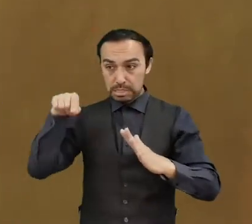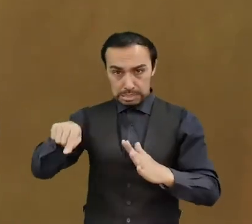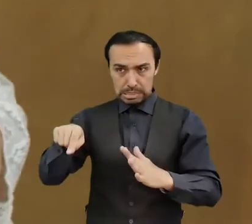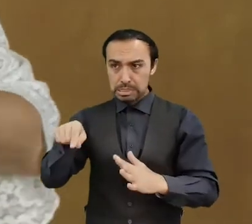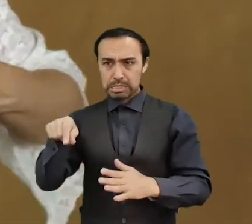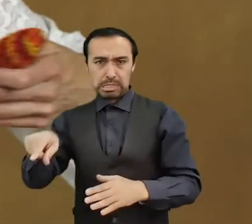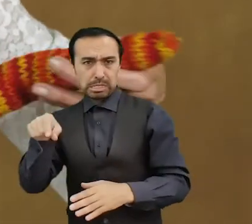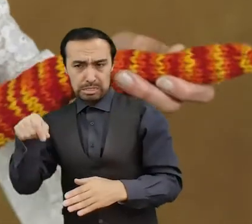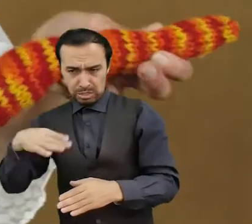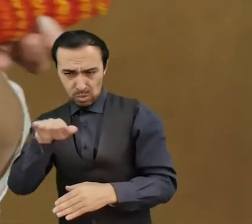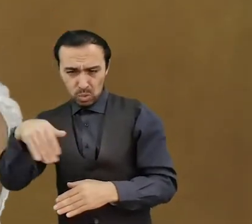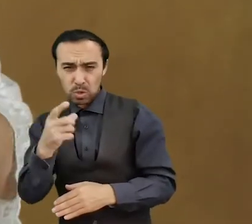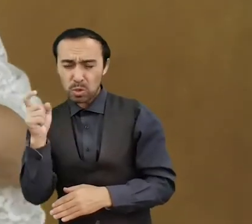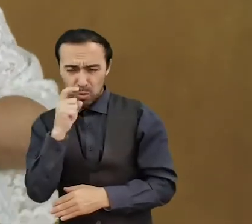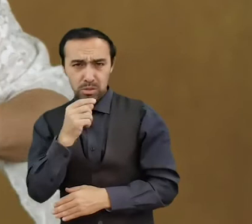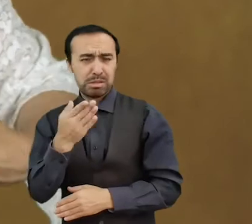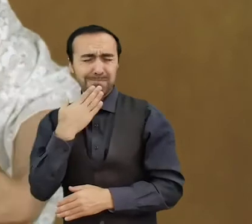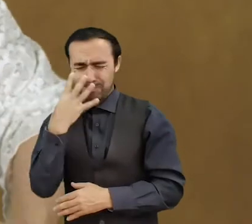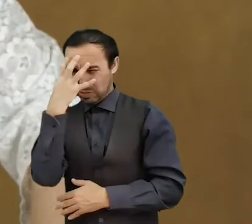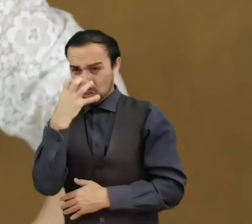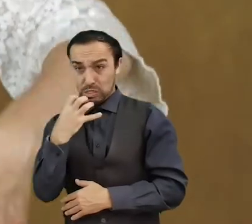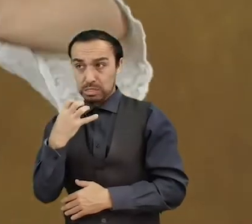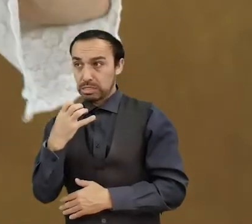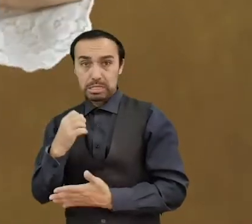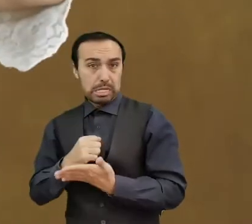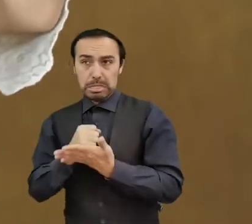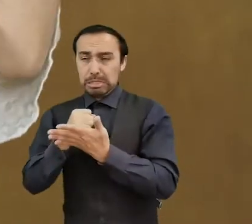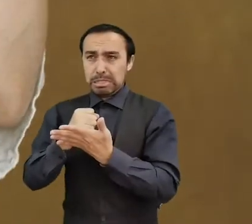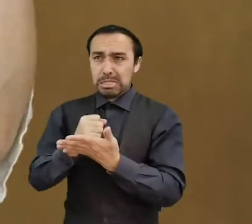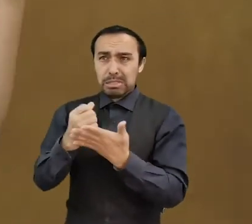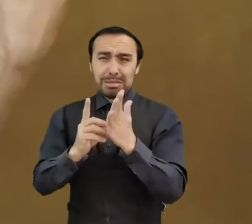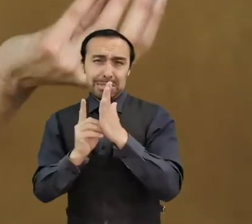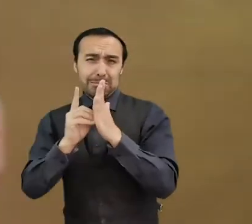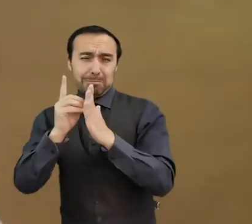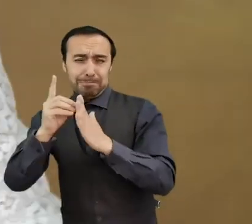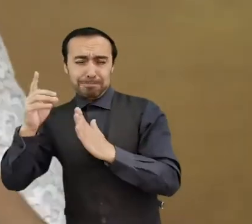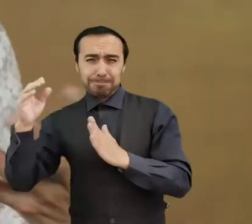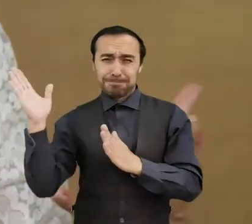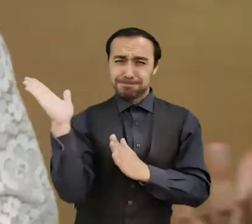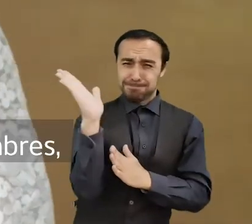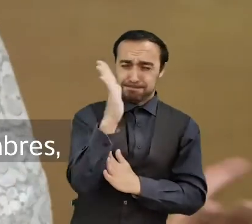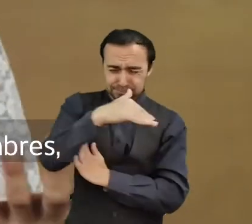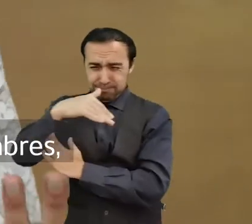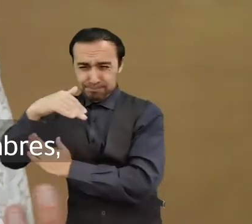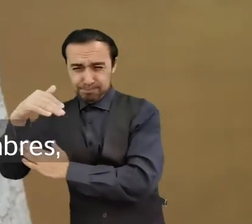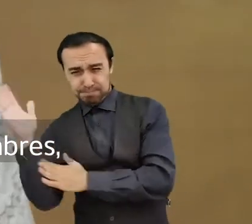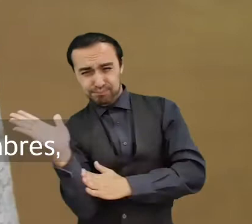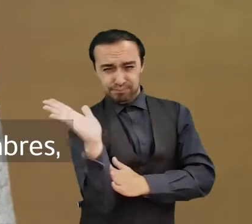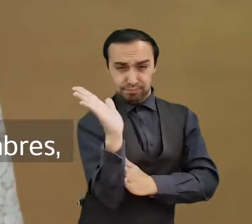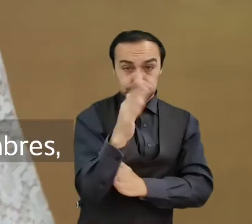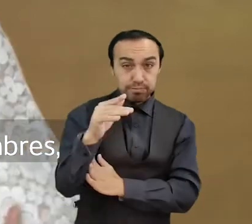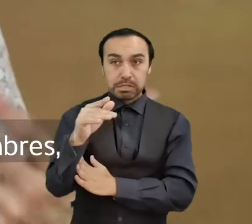comenzó a azotar su cola para tratar de formar grandes montañas volcanes y cerros para proteger